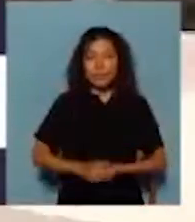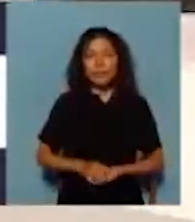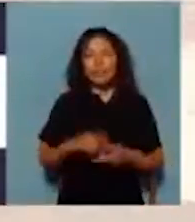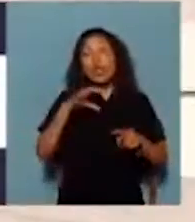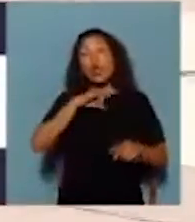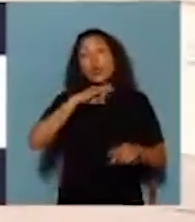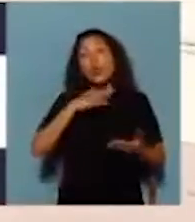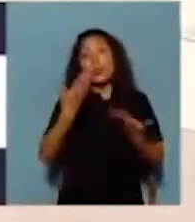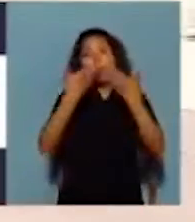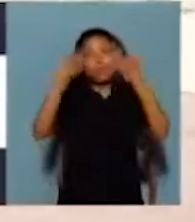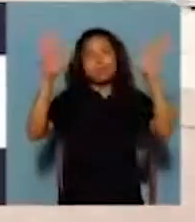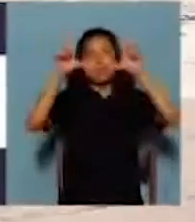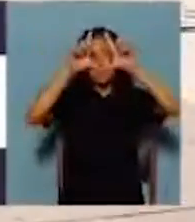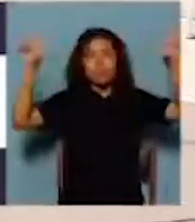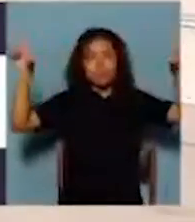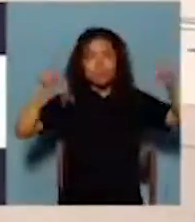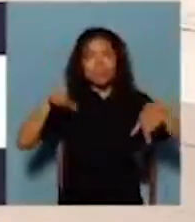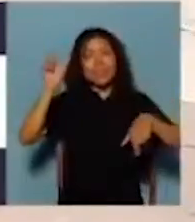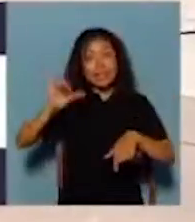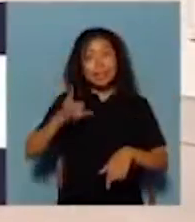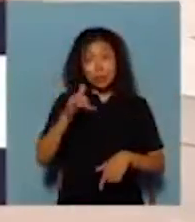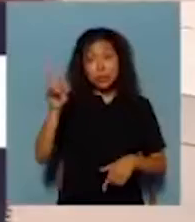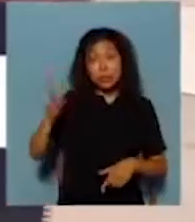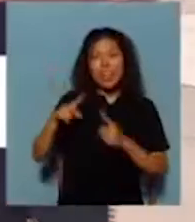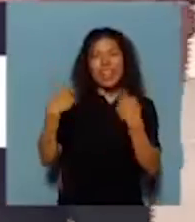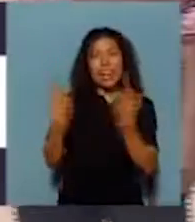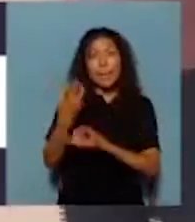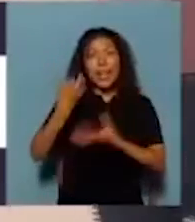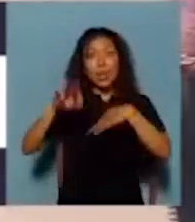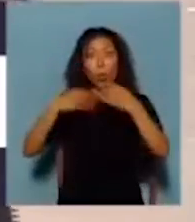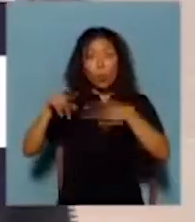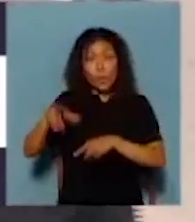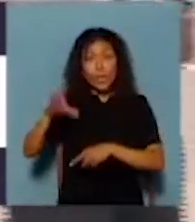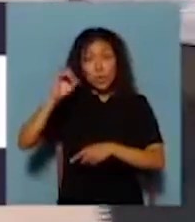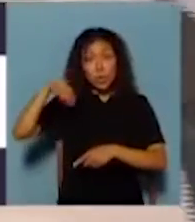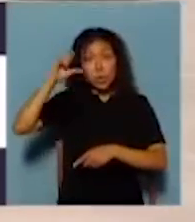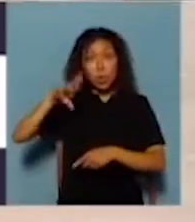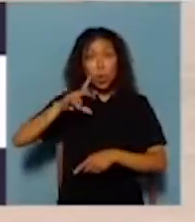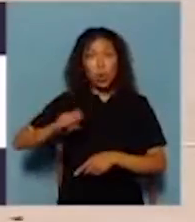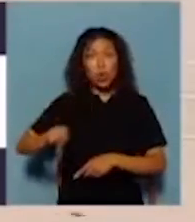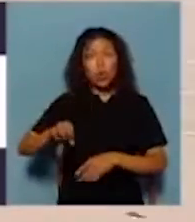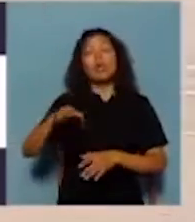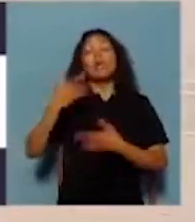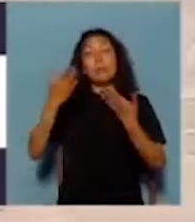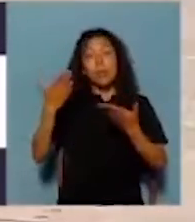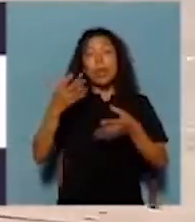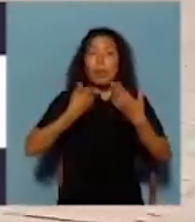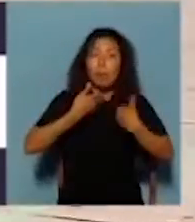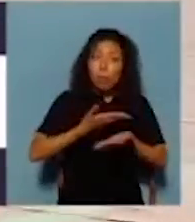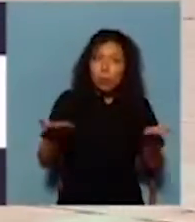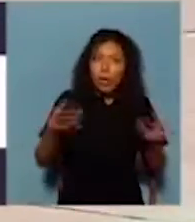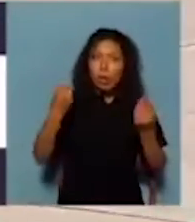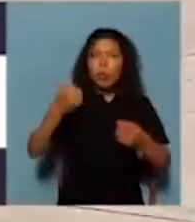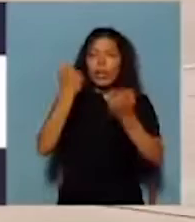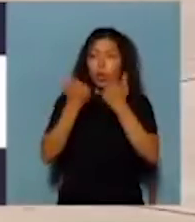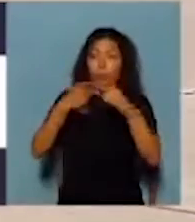¿eh? Exactamente, la Cámara de Comercio pone a disposición para que se muestre el potencial económico,